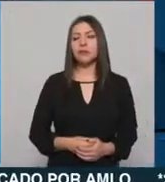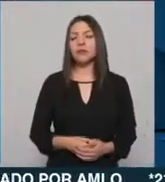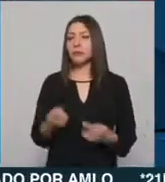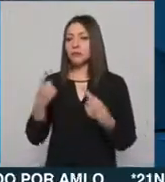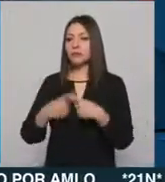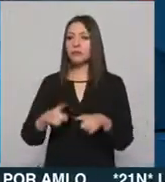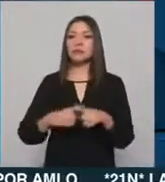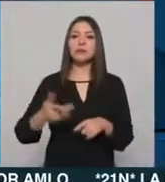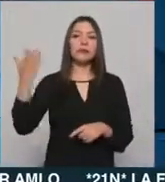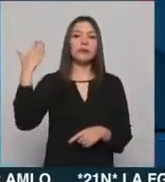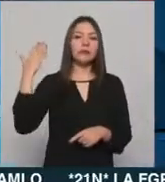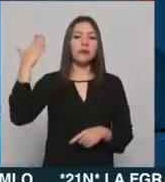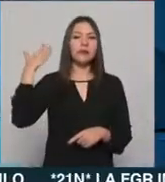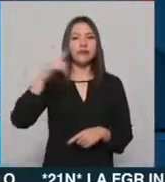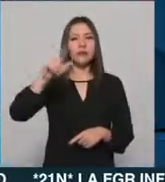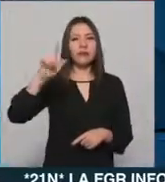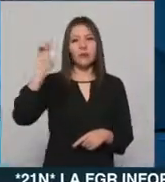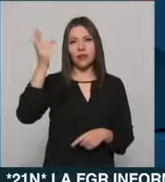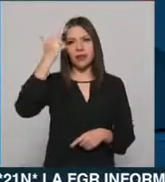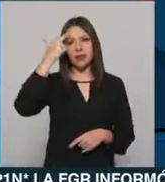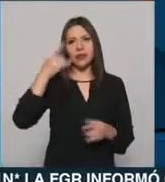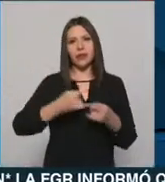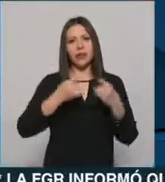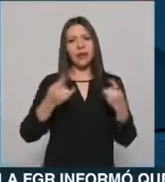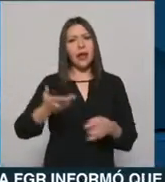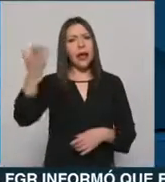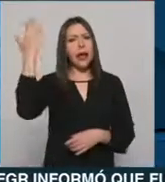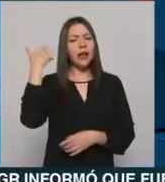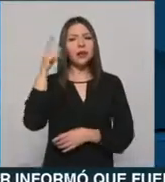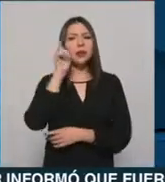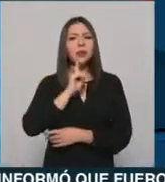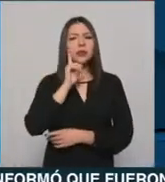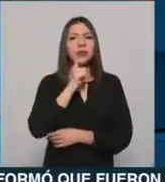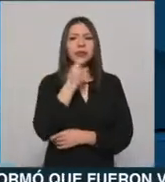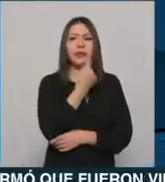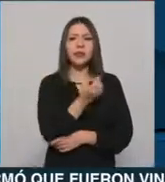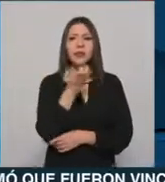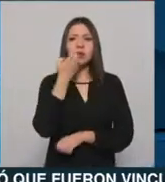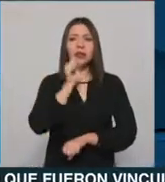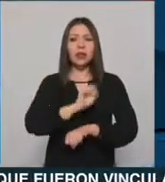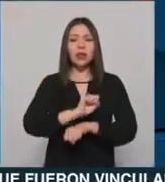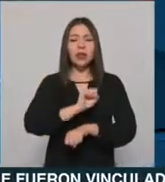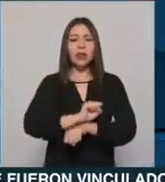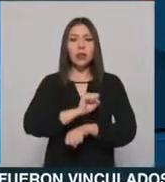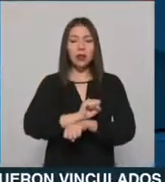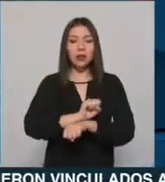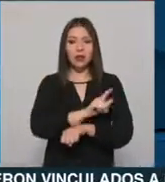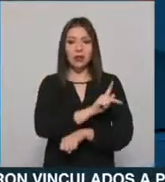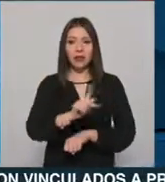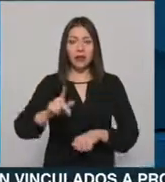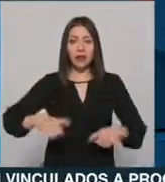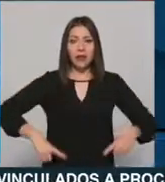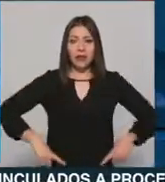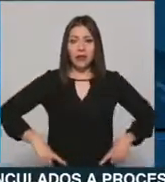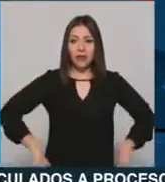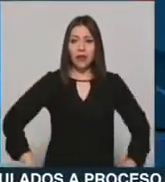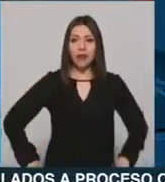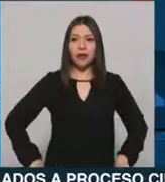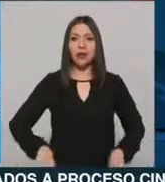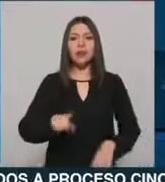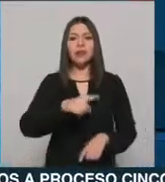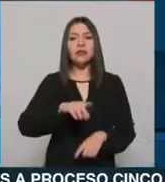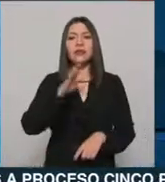ahora mismo Nayeli en la entrevista, donde las niñas en las escuelas secundarias el traer falda les representaba hasta ahora mismo una